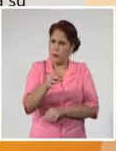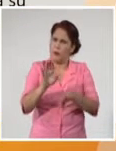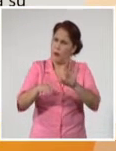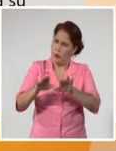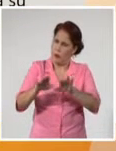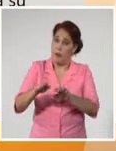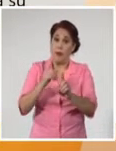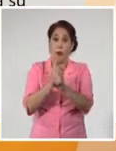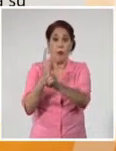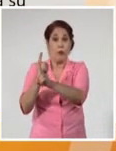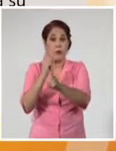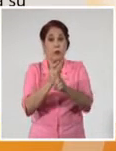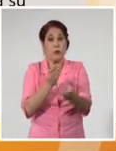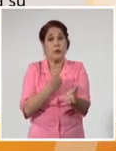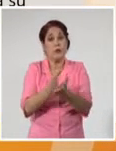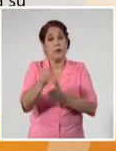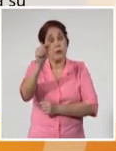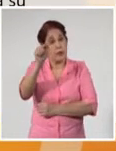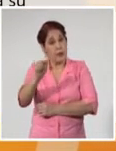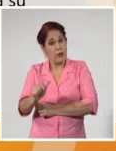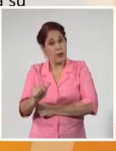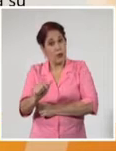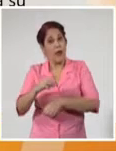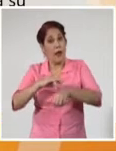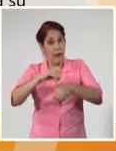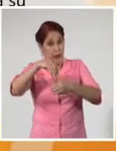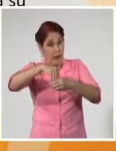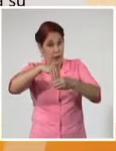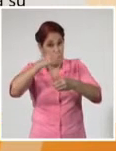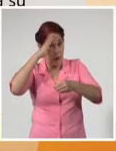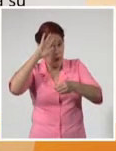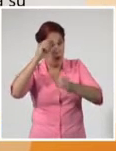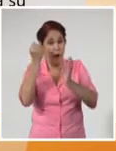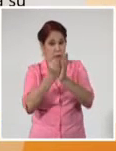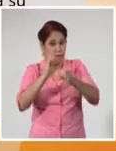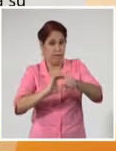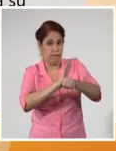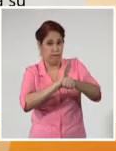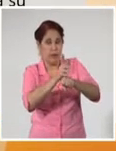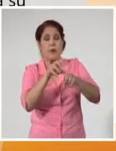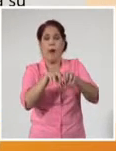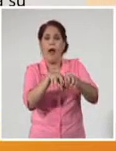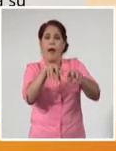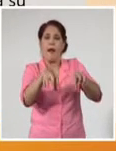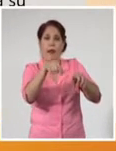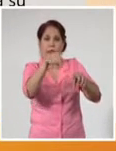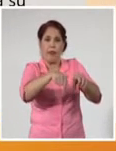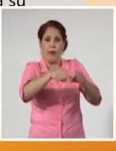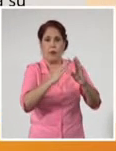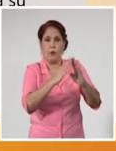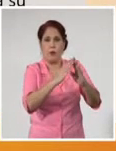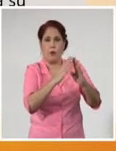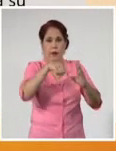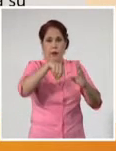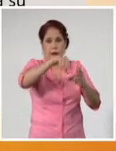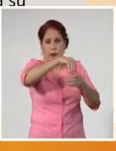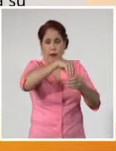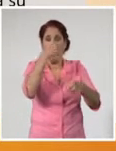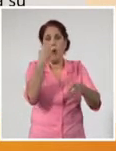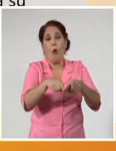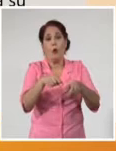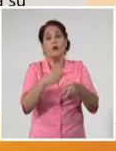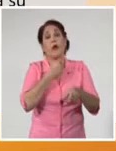los contactos directos de los casos autóctonos confirmados se aislarán en sus viviendas o institucionalmente